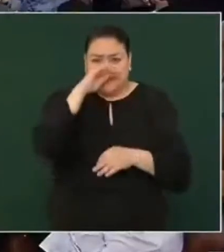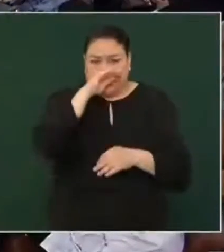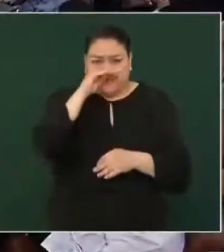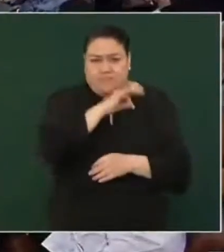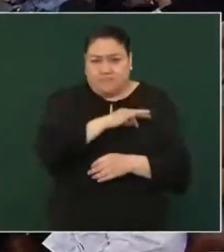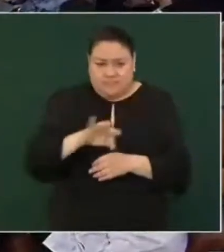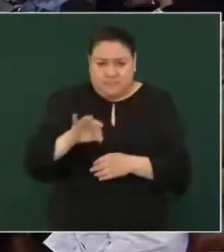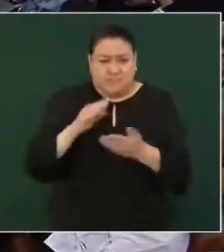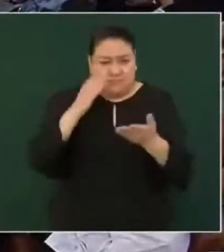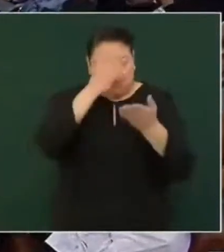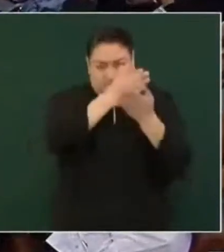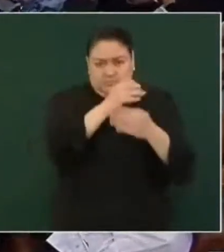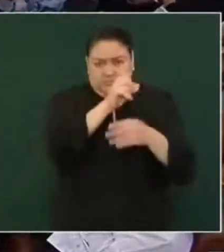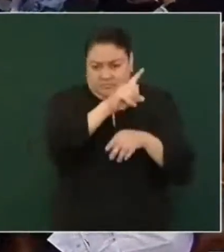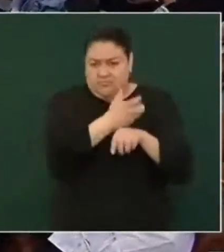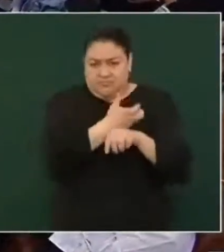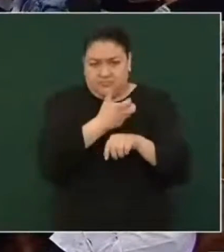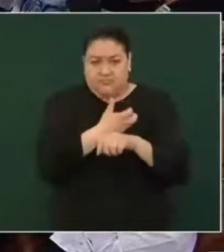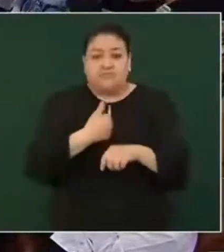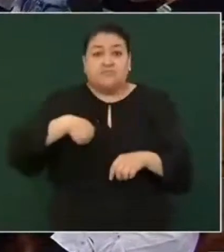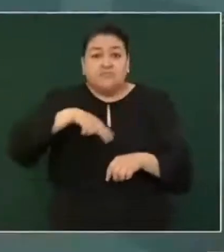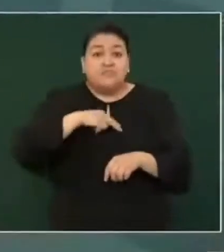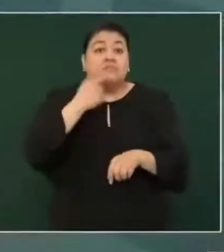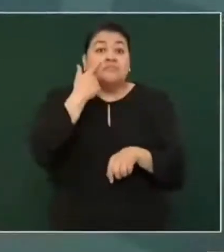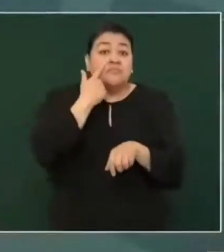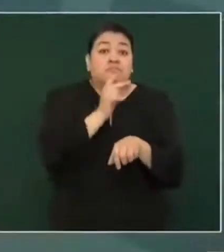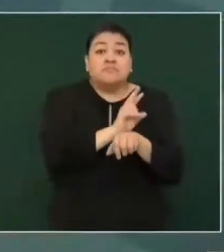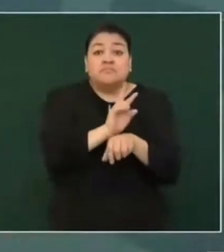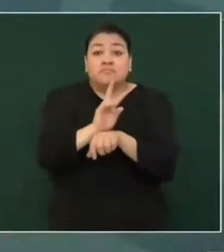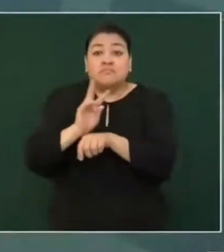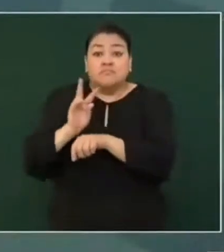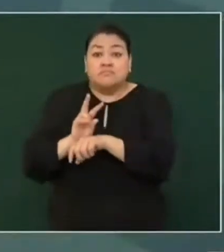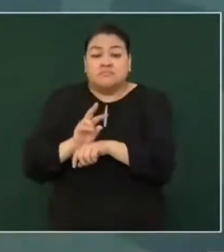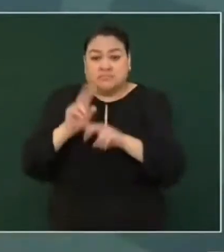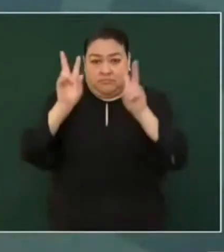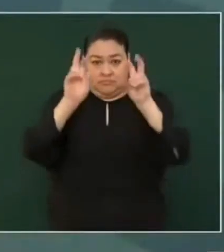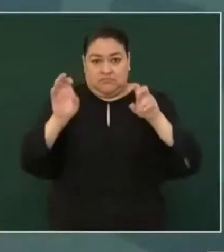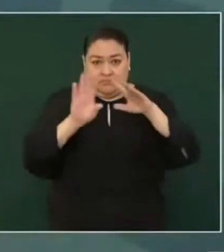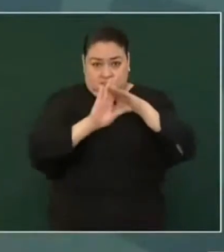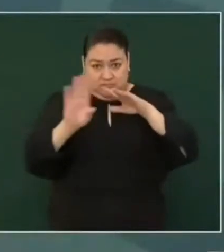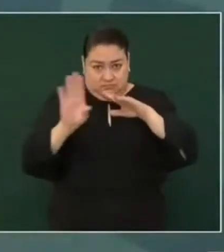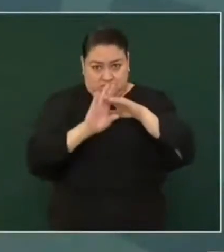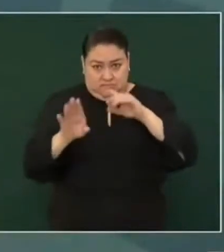pendientes. Eso es por lo que tiene que ver con la cuestión migratoria.